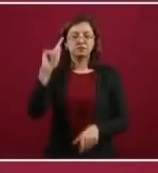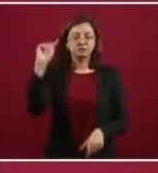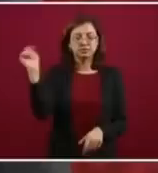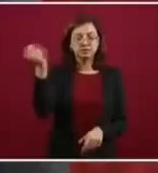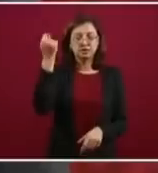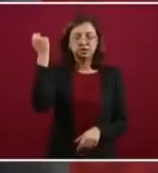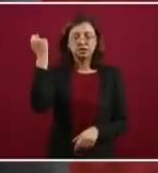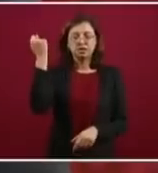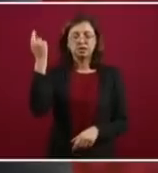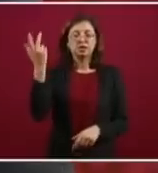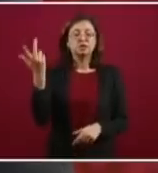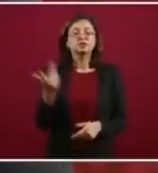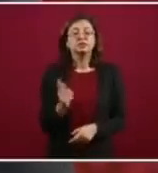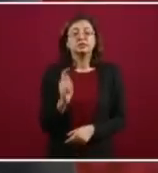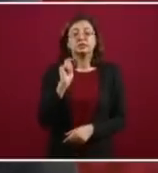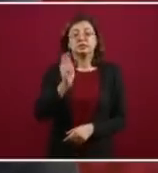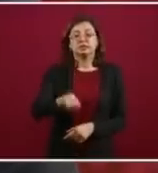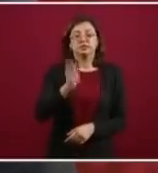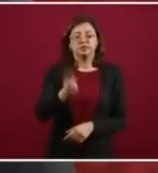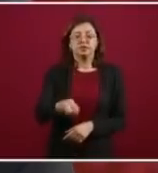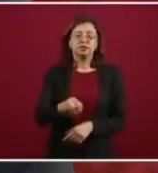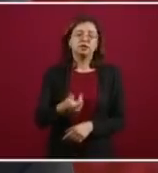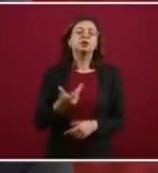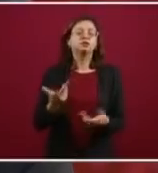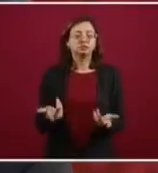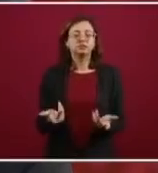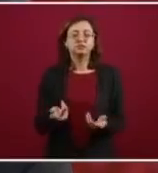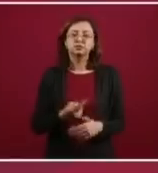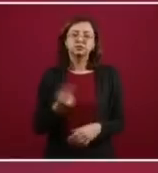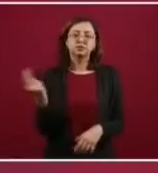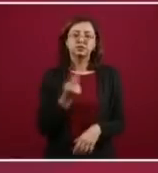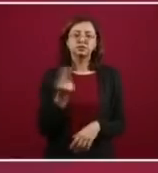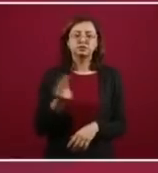a significar el que haya más